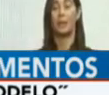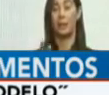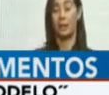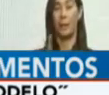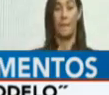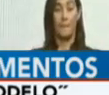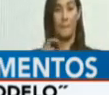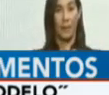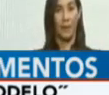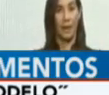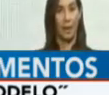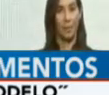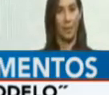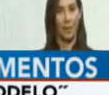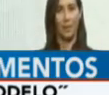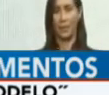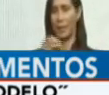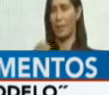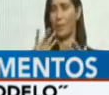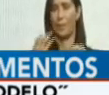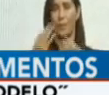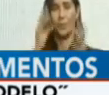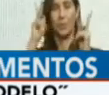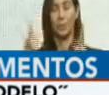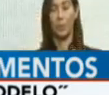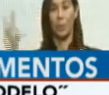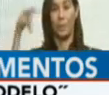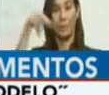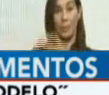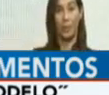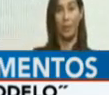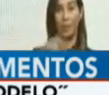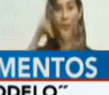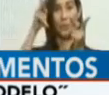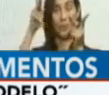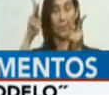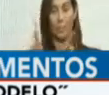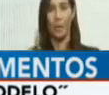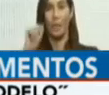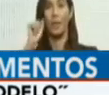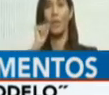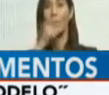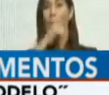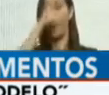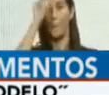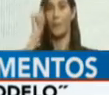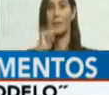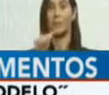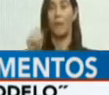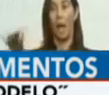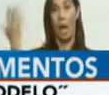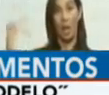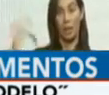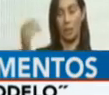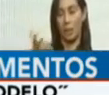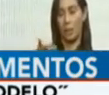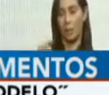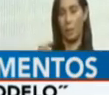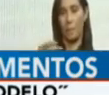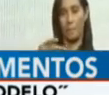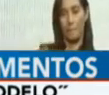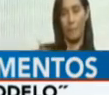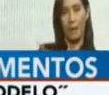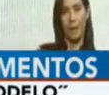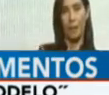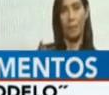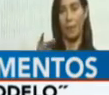mejora significativamente la vida de más de 2.000 dominicanos y dominicanas que pasan a ser inquilinos, a contar con su